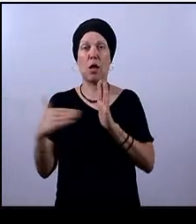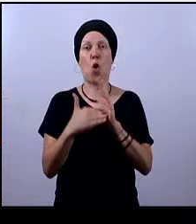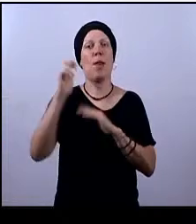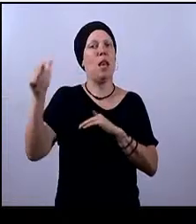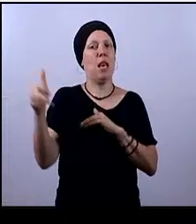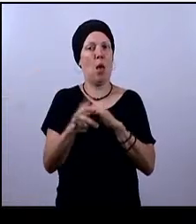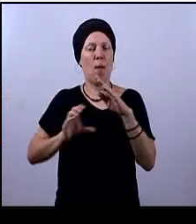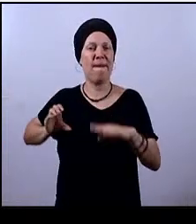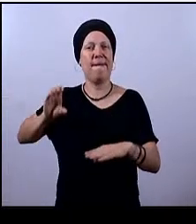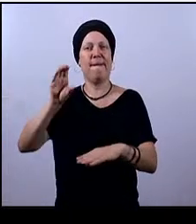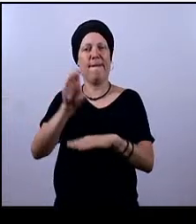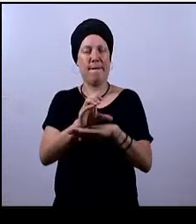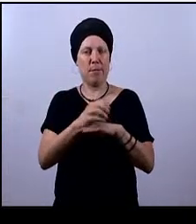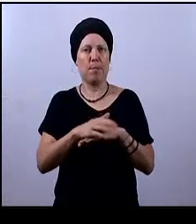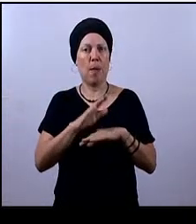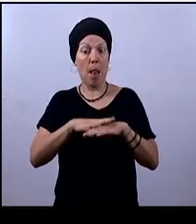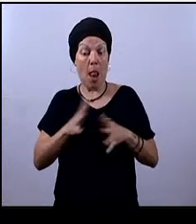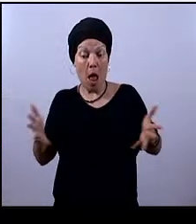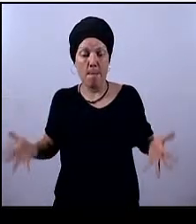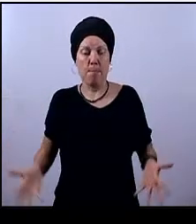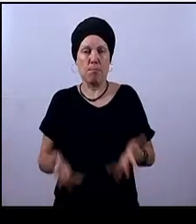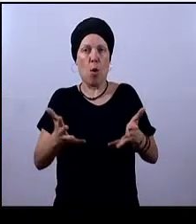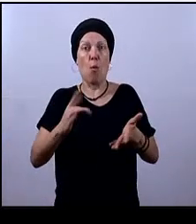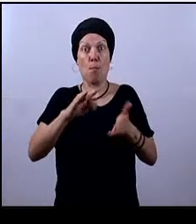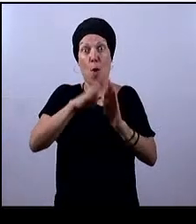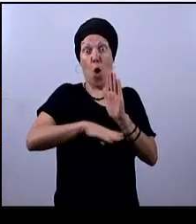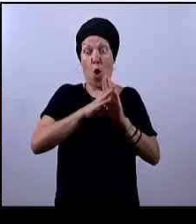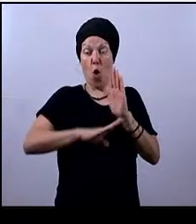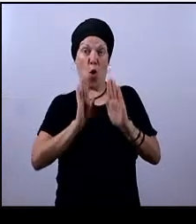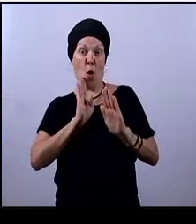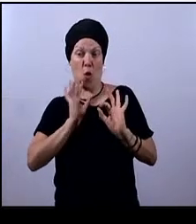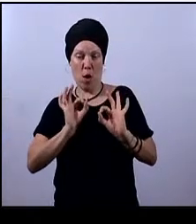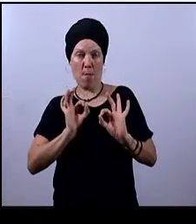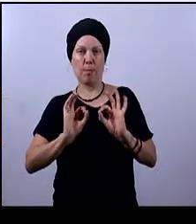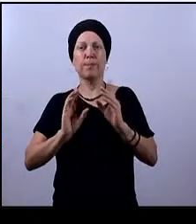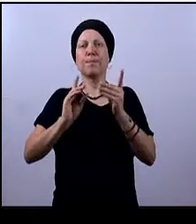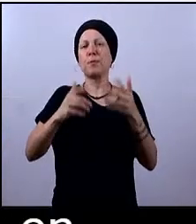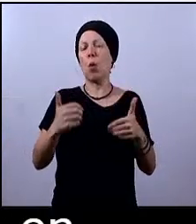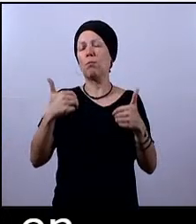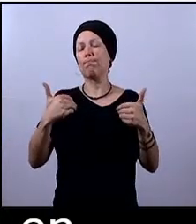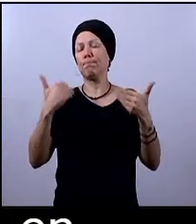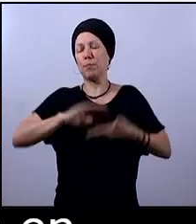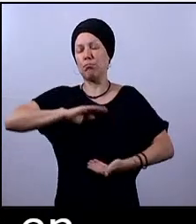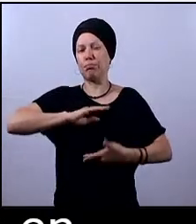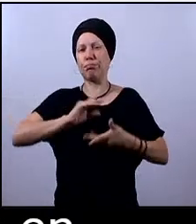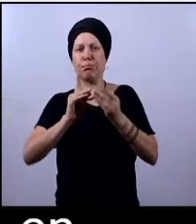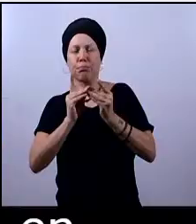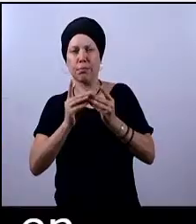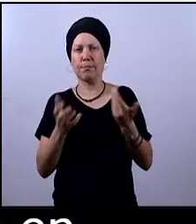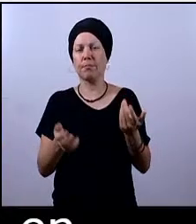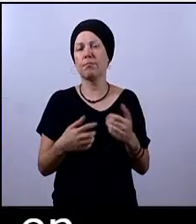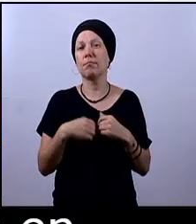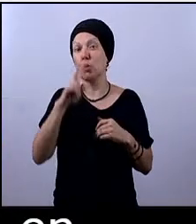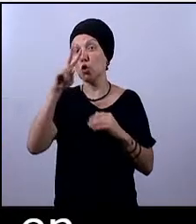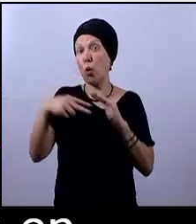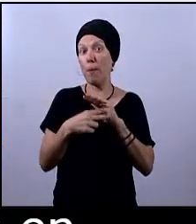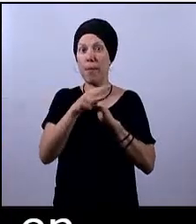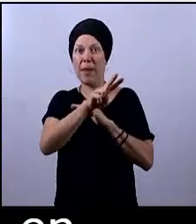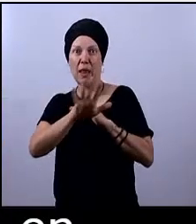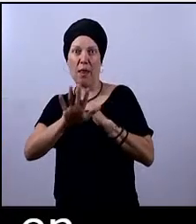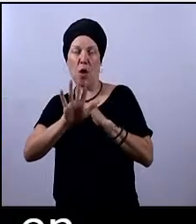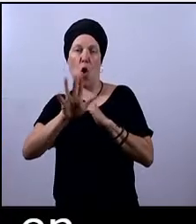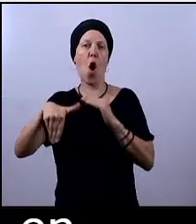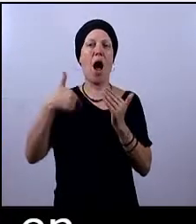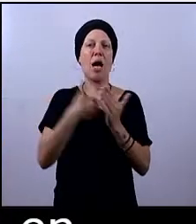765.000 euros para impulsar este programa en competencias digitales durante las anualidades 2025